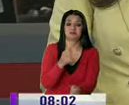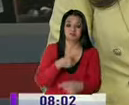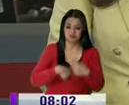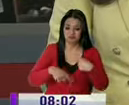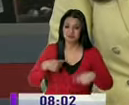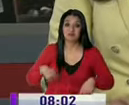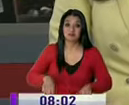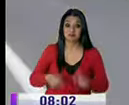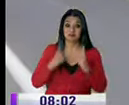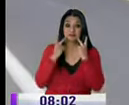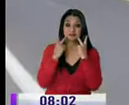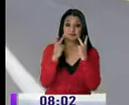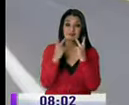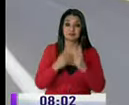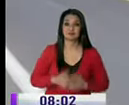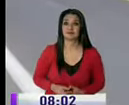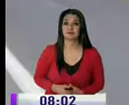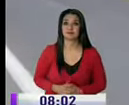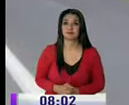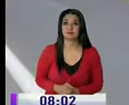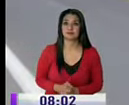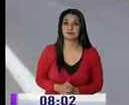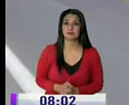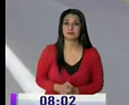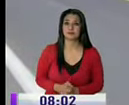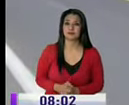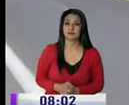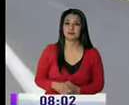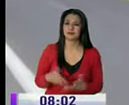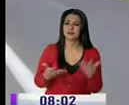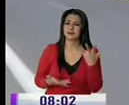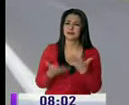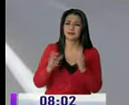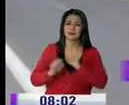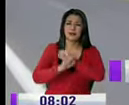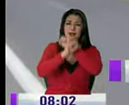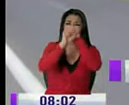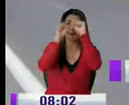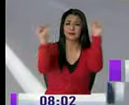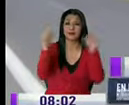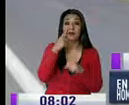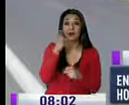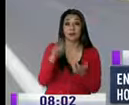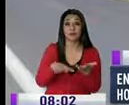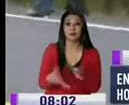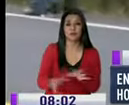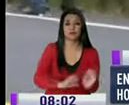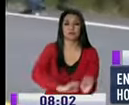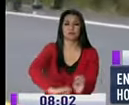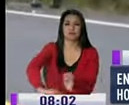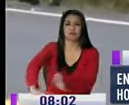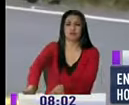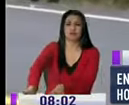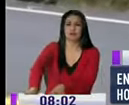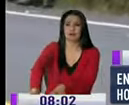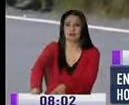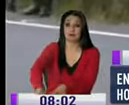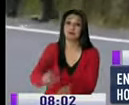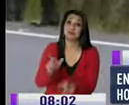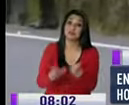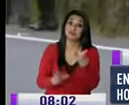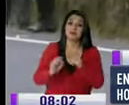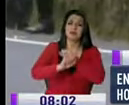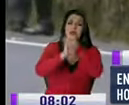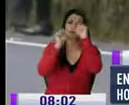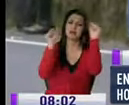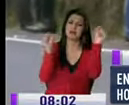violencia. Todo apunta a que lo dejaron en horas de la madrugada con la luz del nuevo día. A quienes transitaban por el sector les llamó